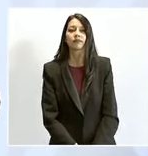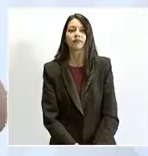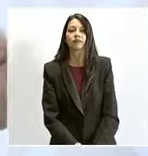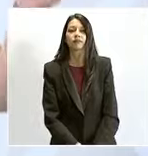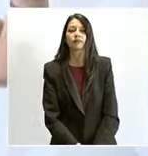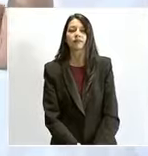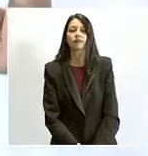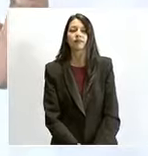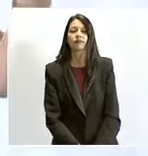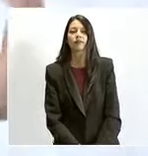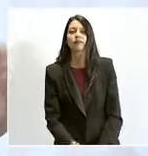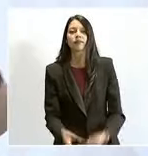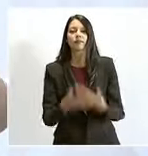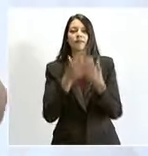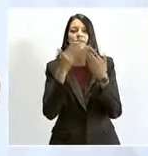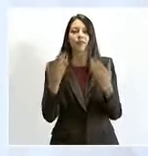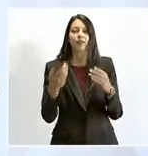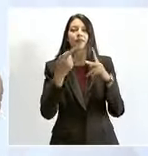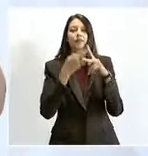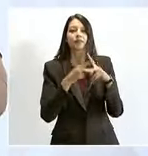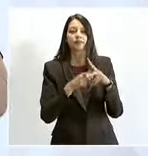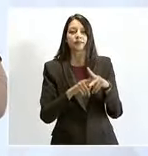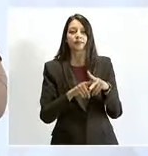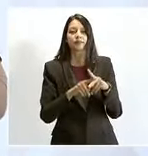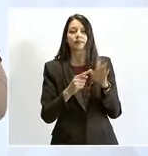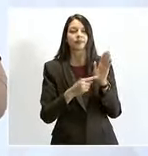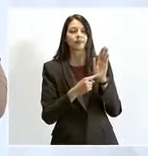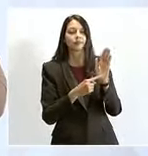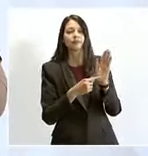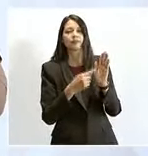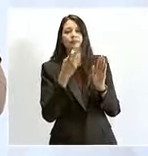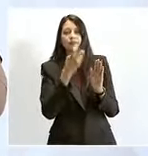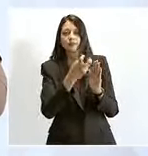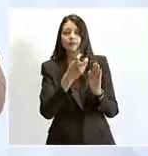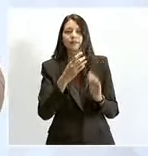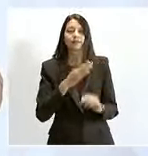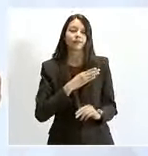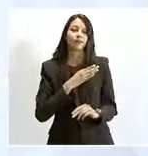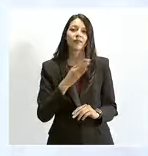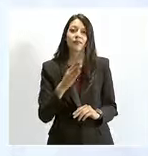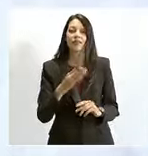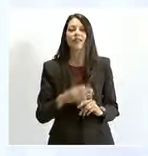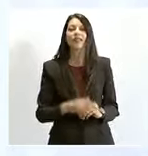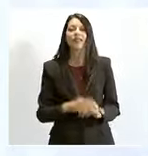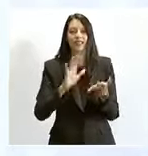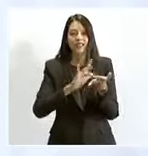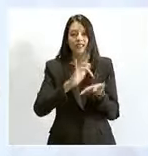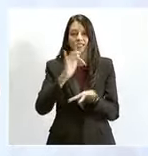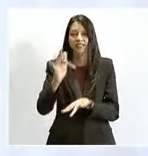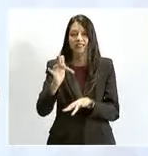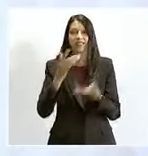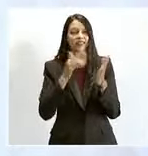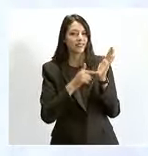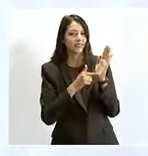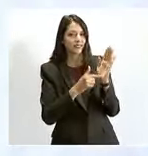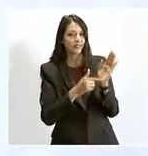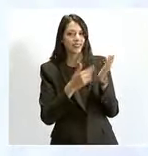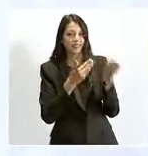vamos al principio ahí Bueno vamos gracias adelante